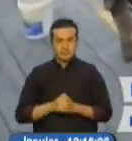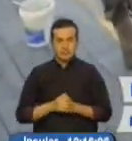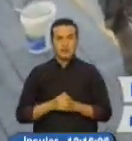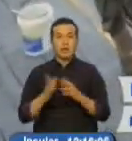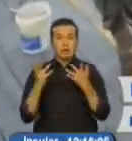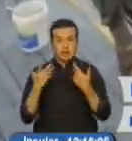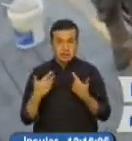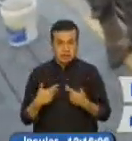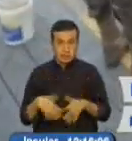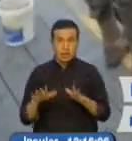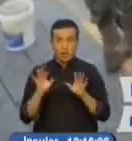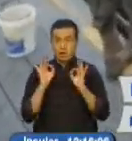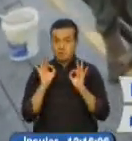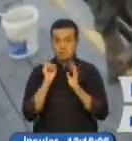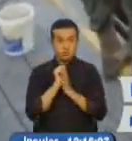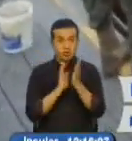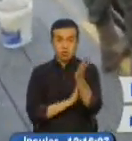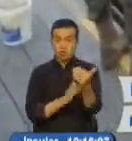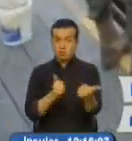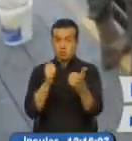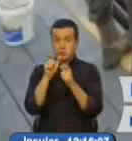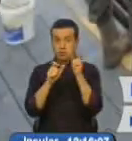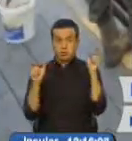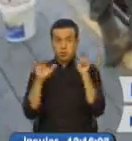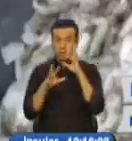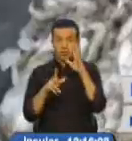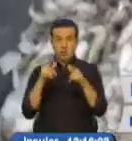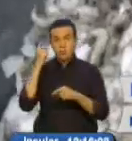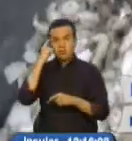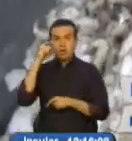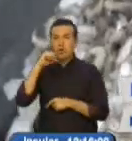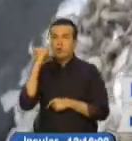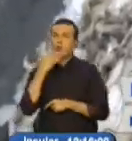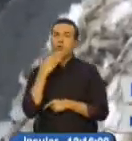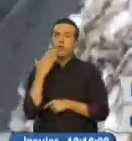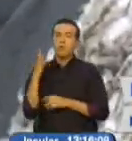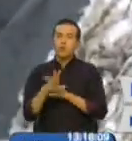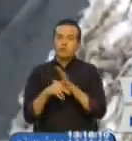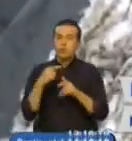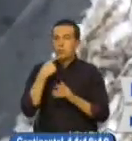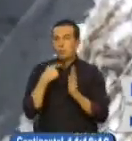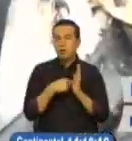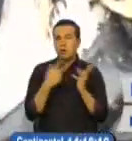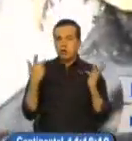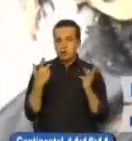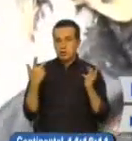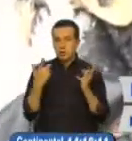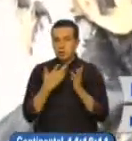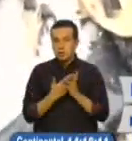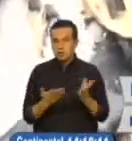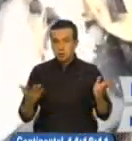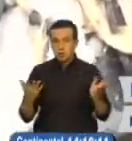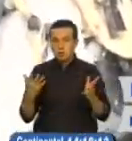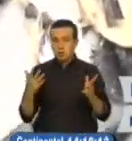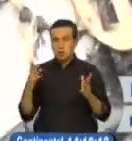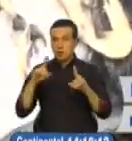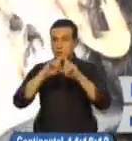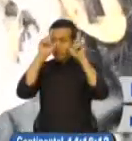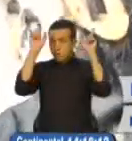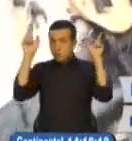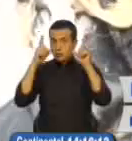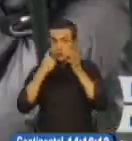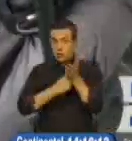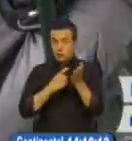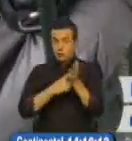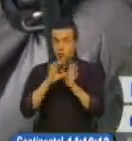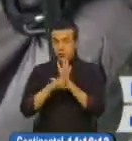dada la efectividad del proyecto, los delincuentes buscan otras modalidades, como es extraer el producto de la propia camaronera. Es